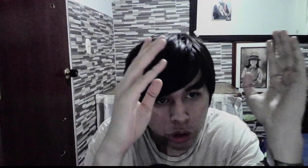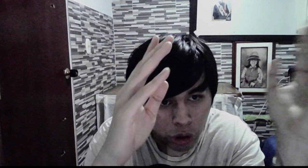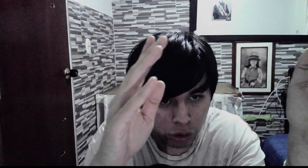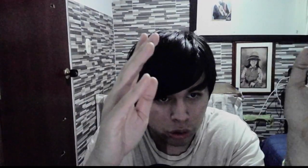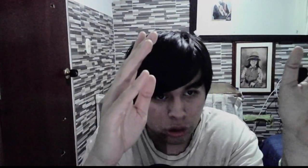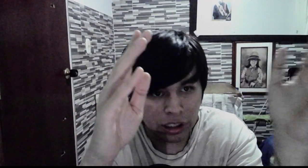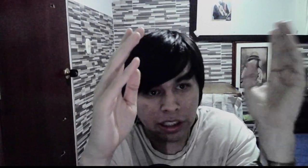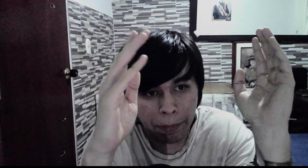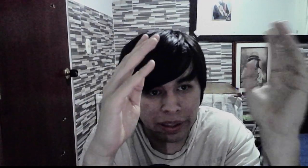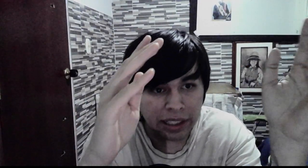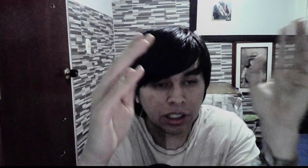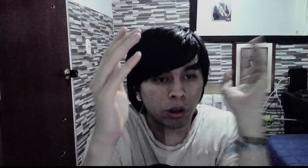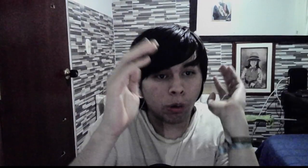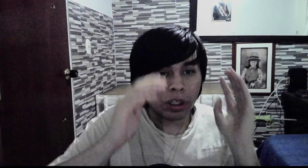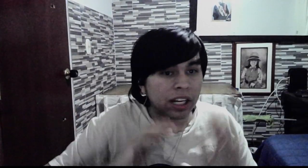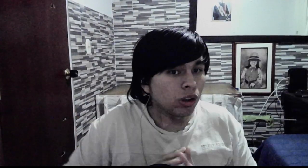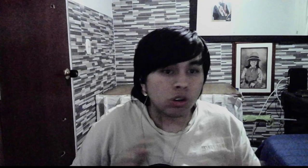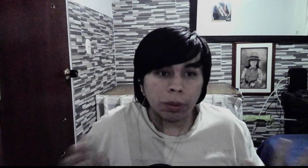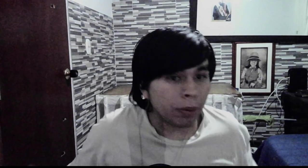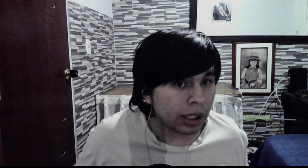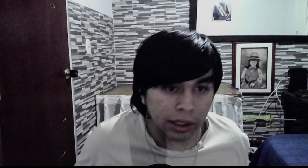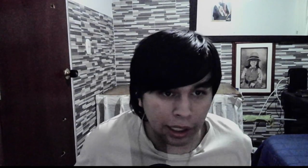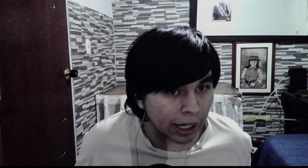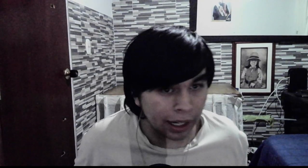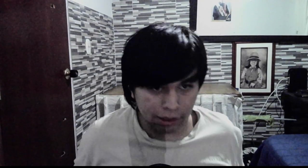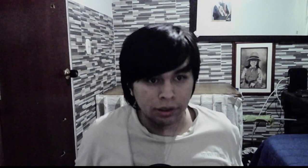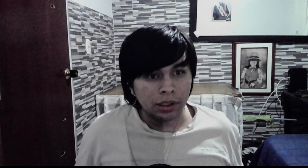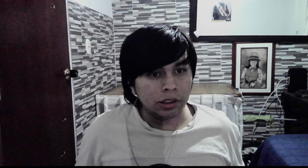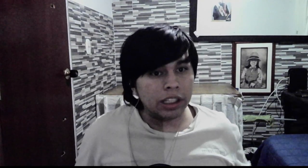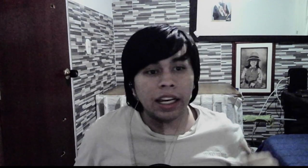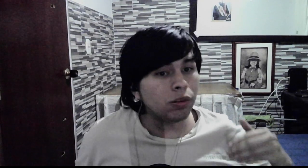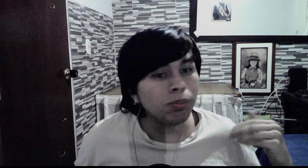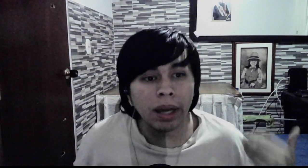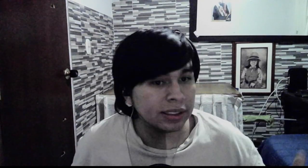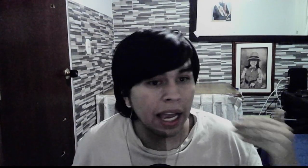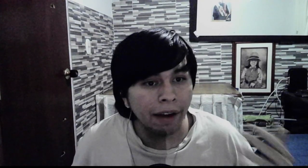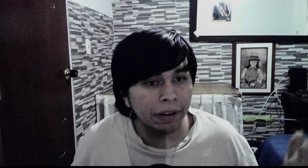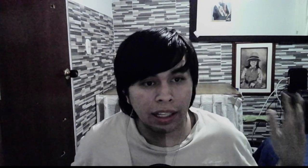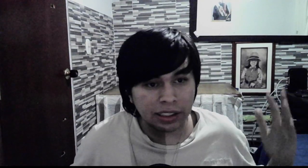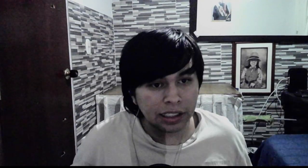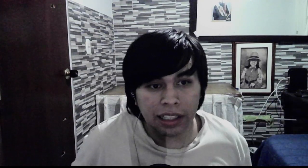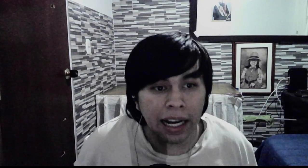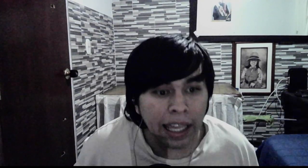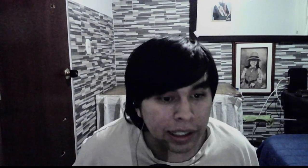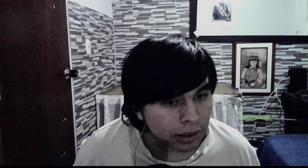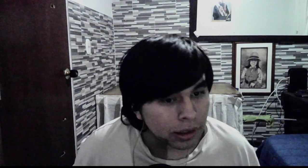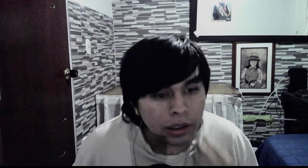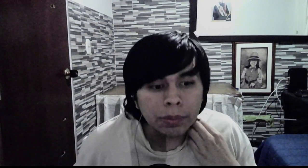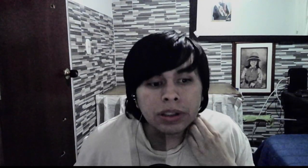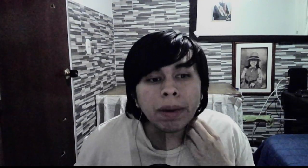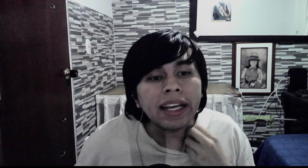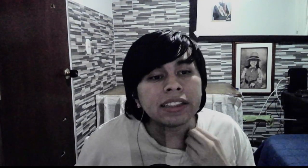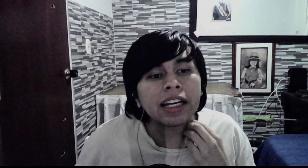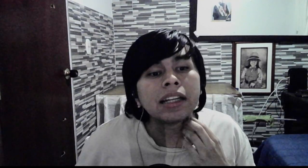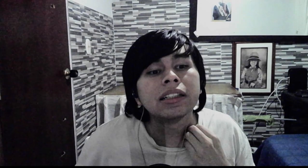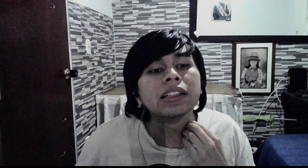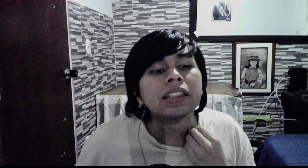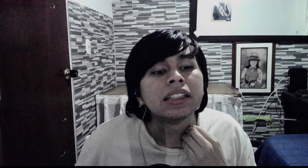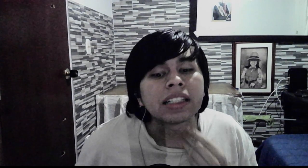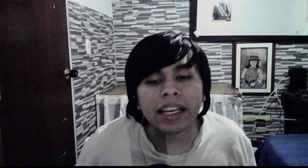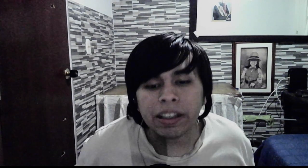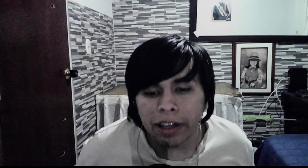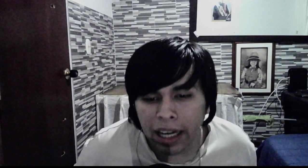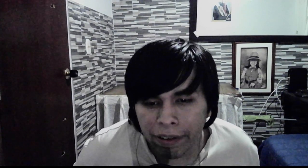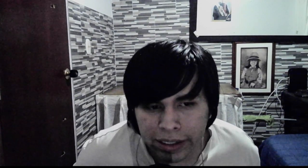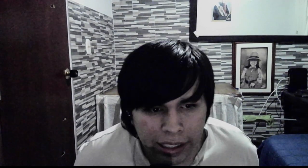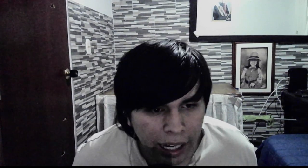oposición de Independencia o de gobierno no se pueden entregar tienen un mes hábil Así dice la ley Pues imagínense